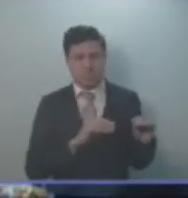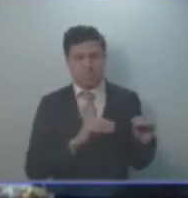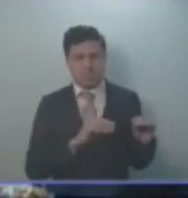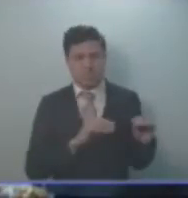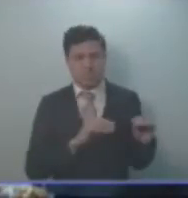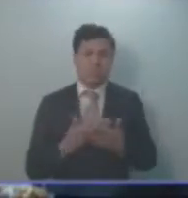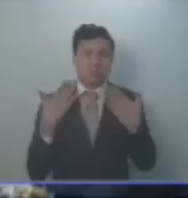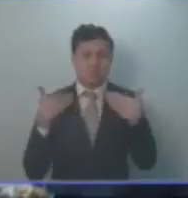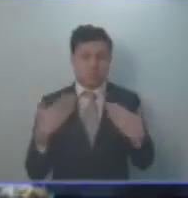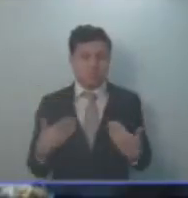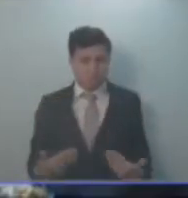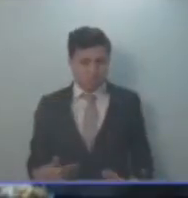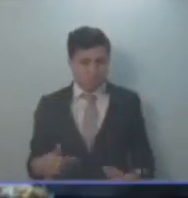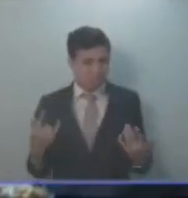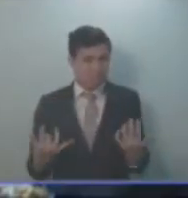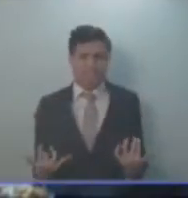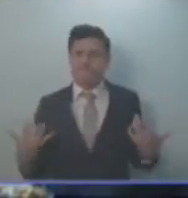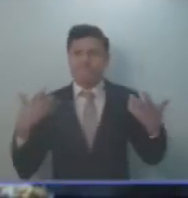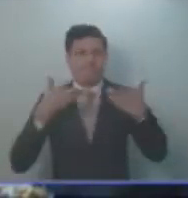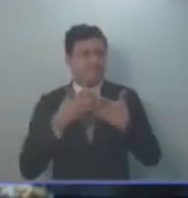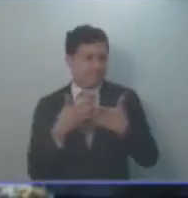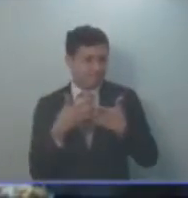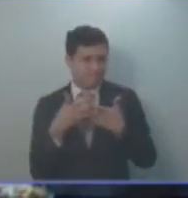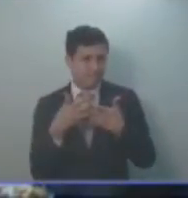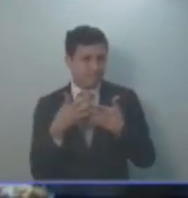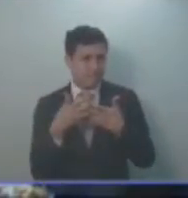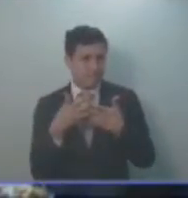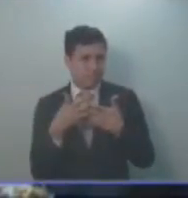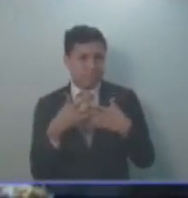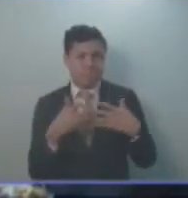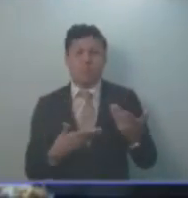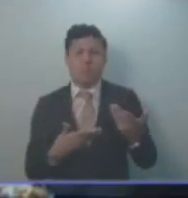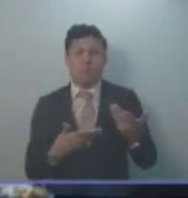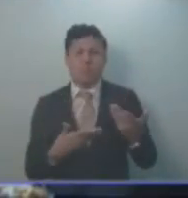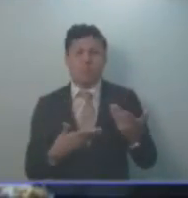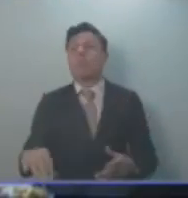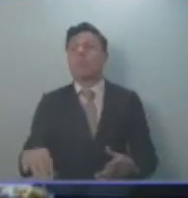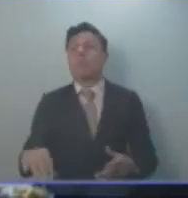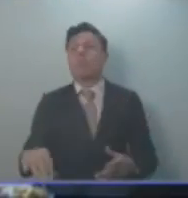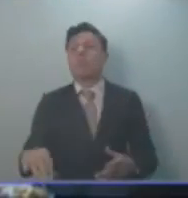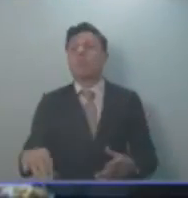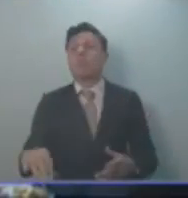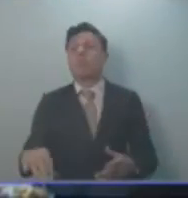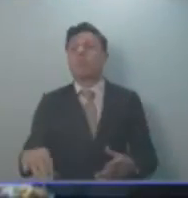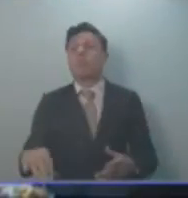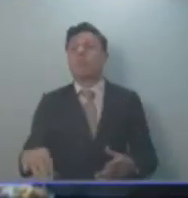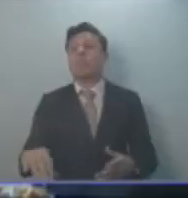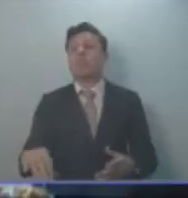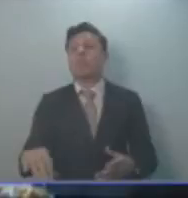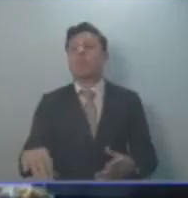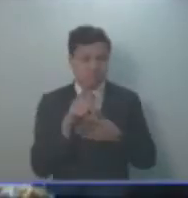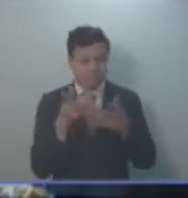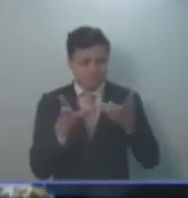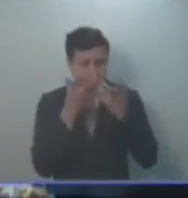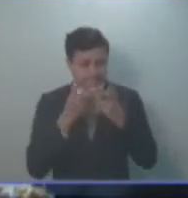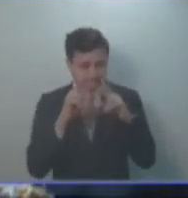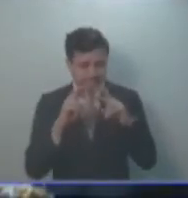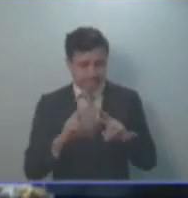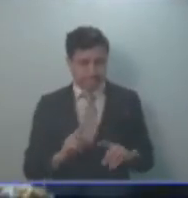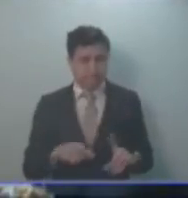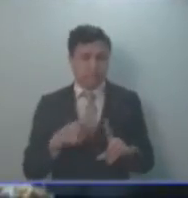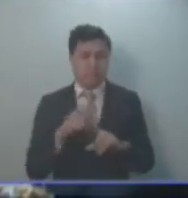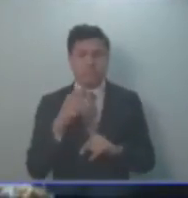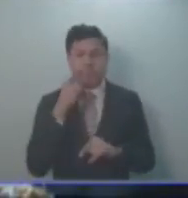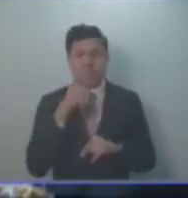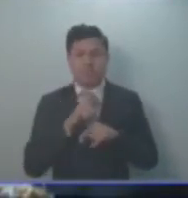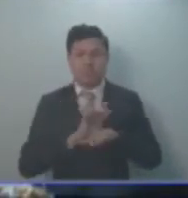esfuerzos físicos incompatibles con su estado o enfermedad, a partir de su diagnóstico y hasta haber